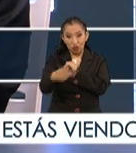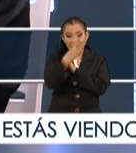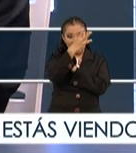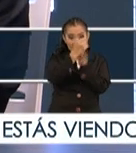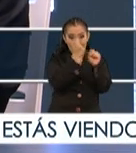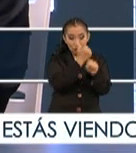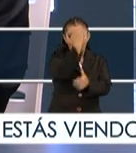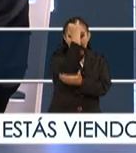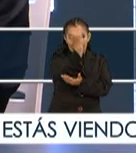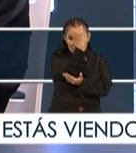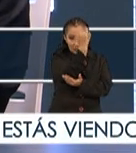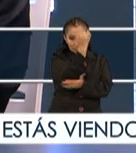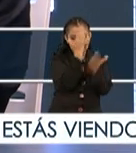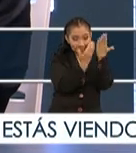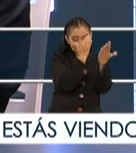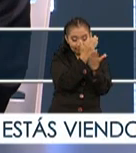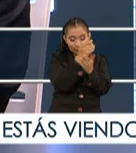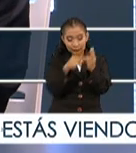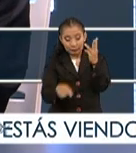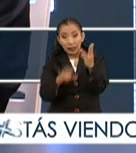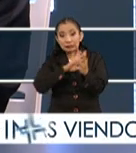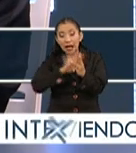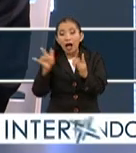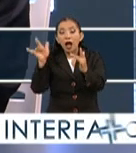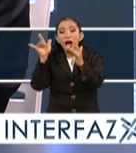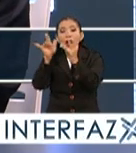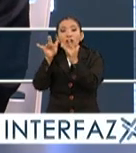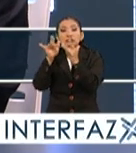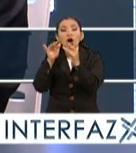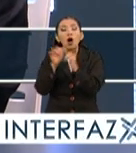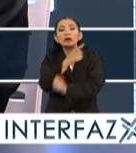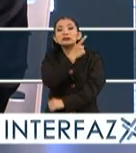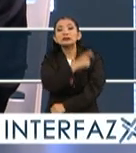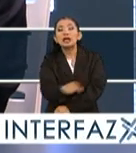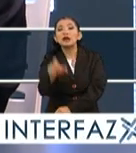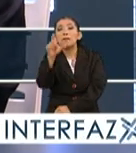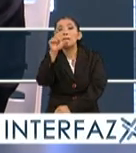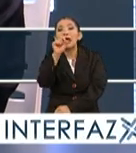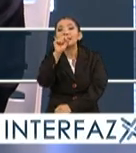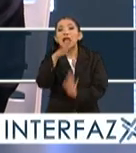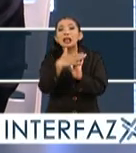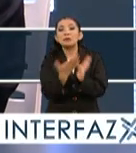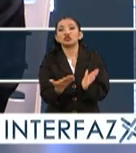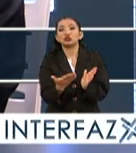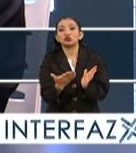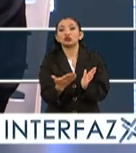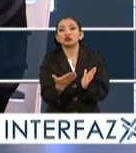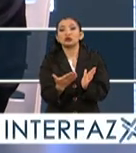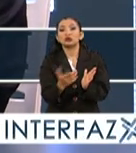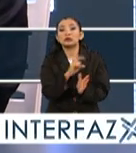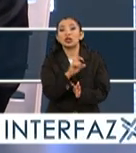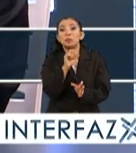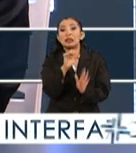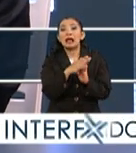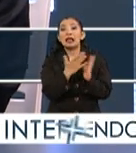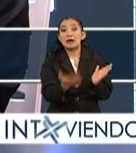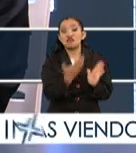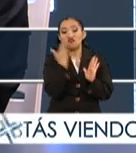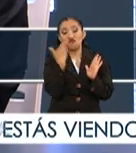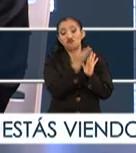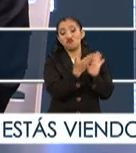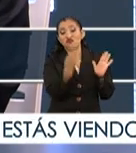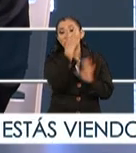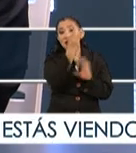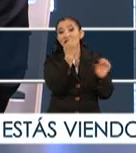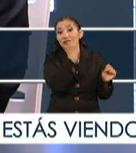3 años de preescolar, habrá tenido contacto con 120 libros. Es decir, 120 libros a lo largo de